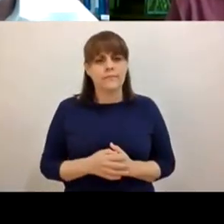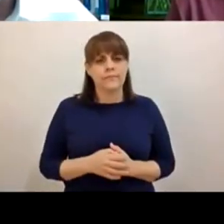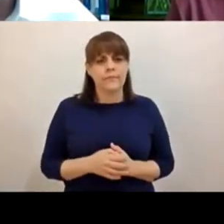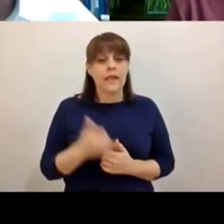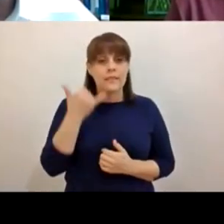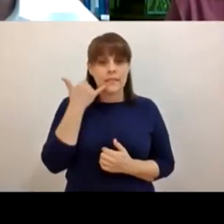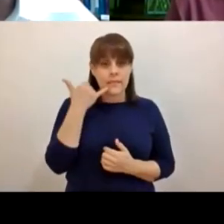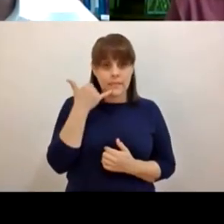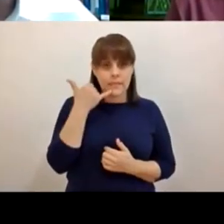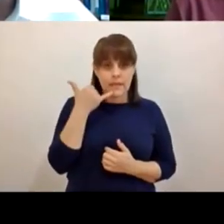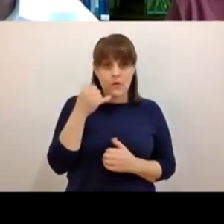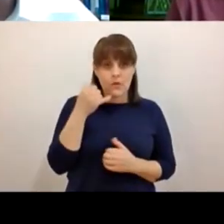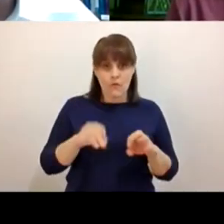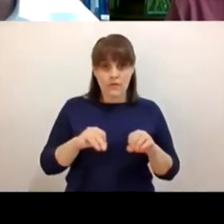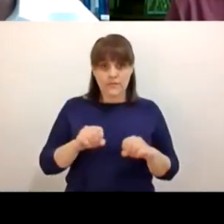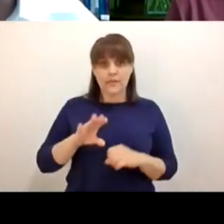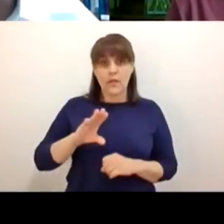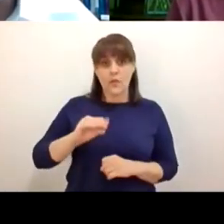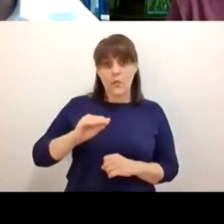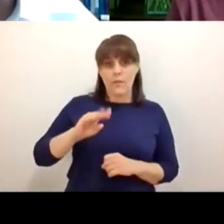de oficina es